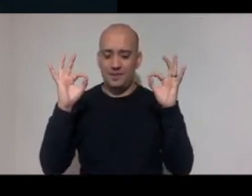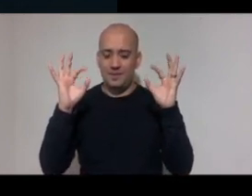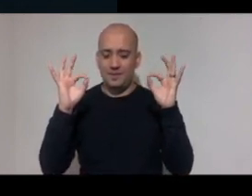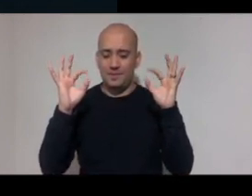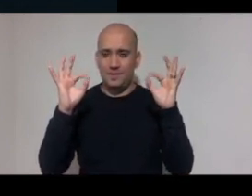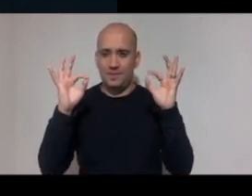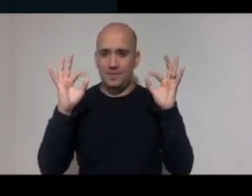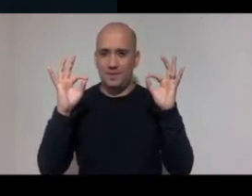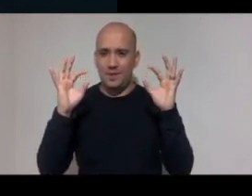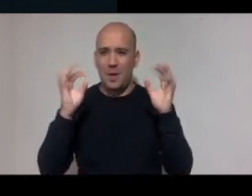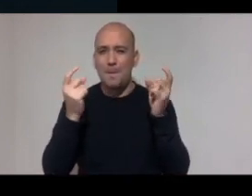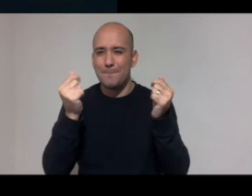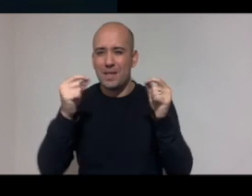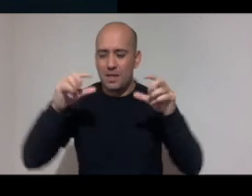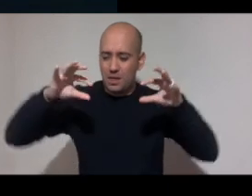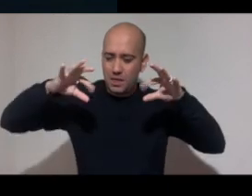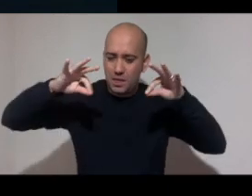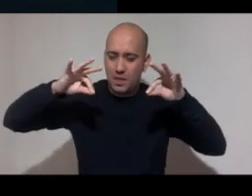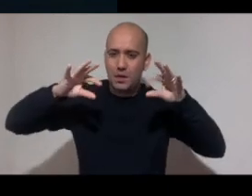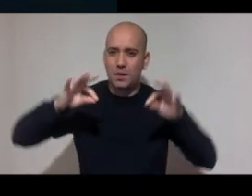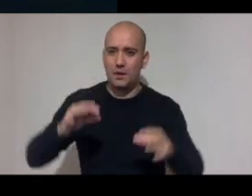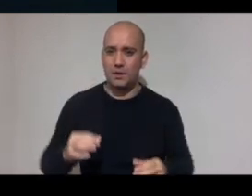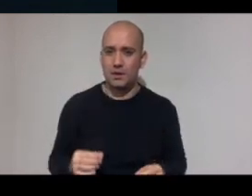y pulgares en forma de pinza.